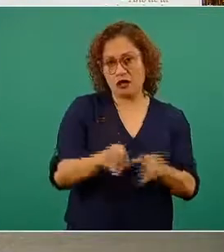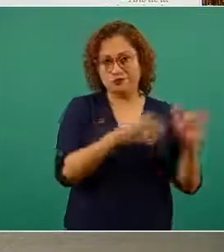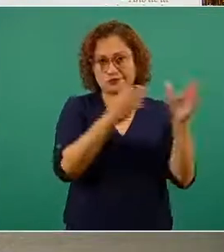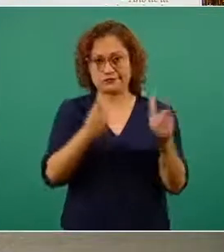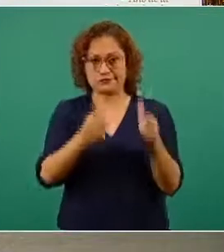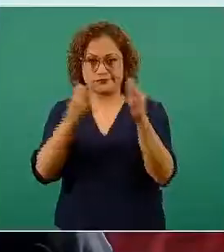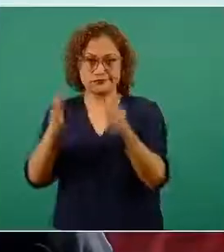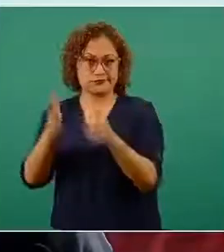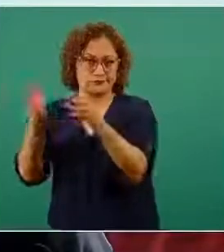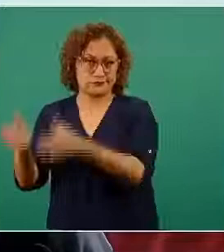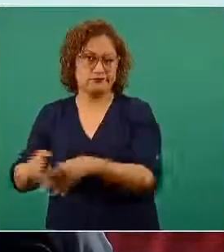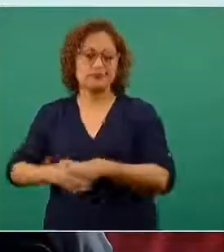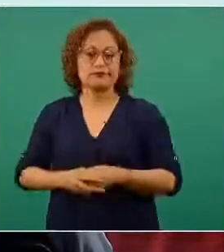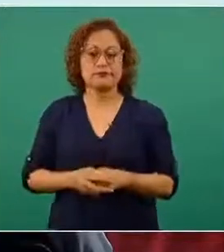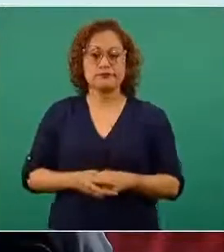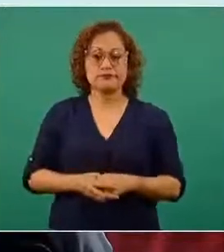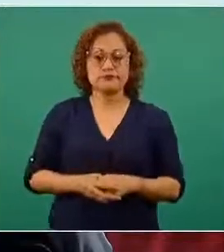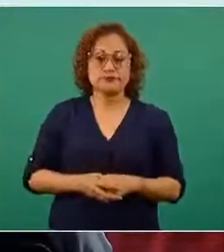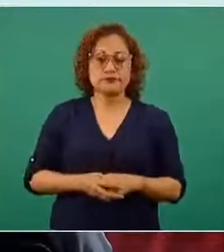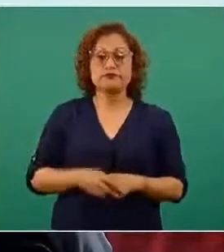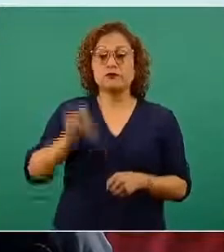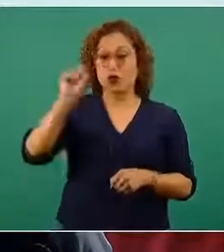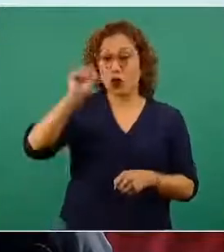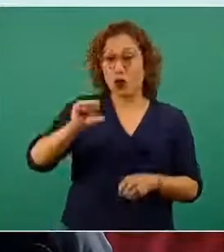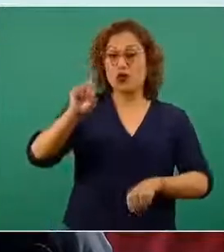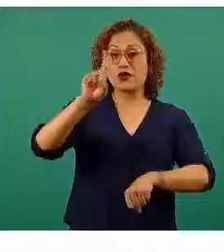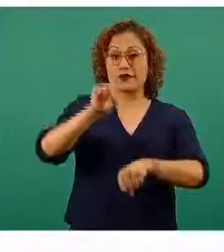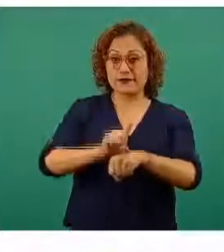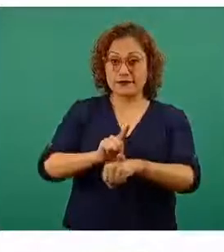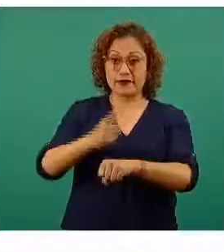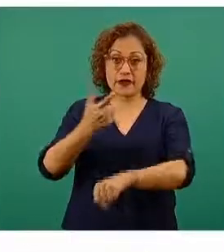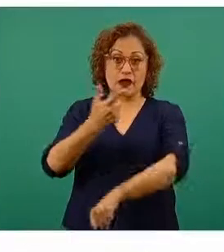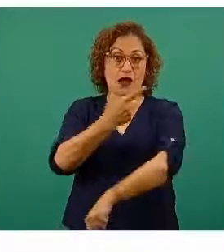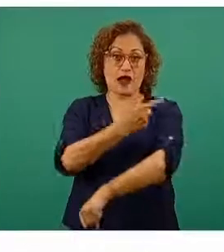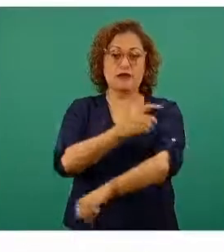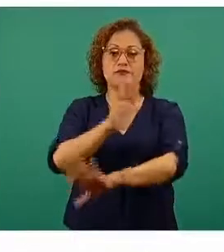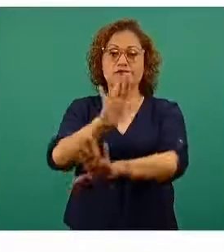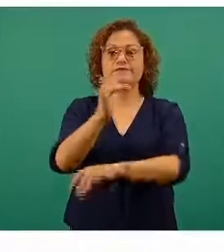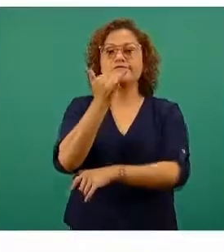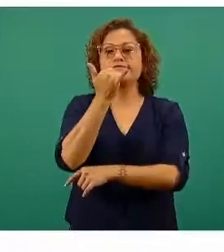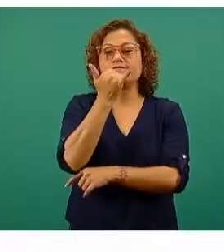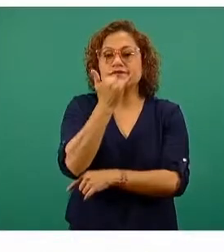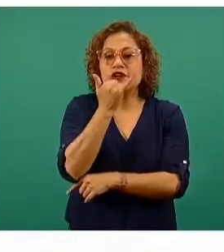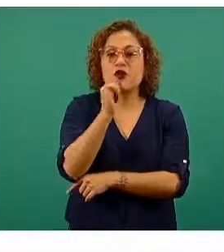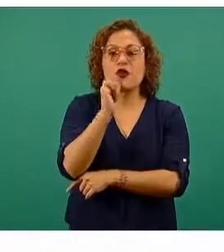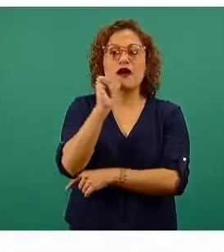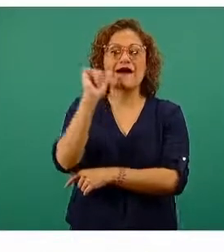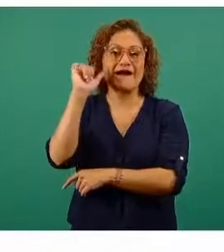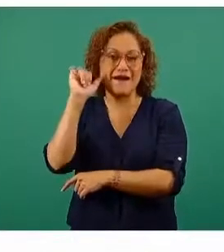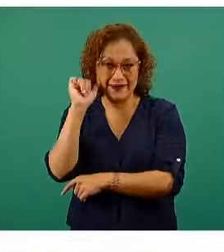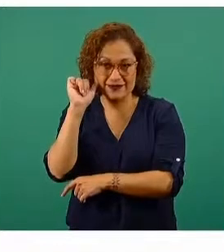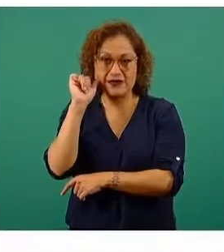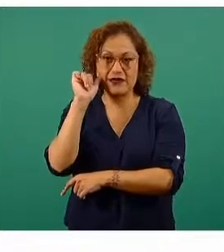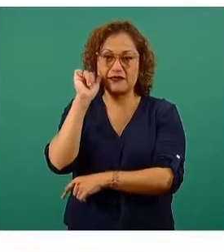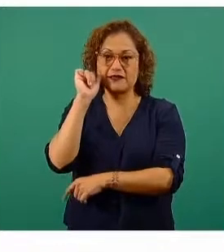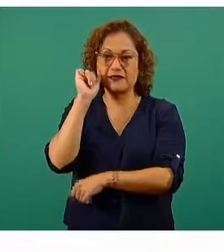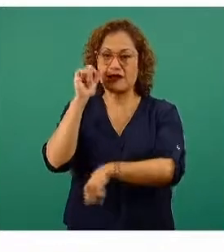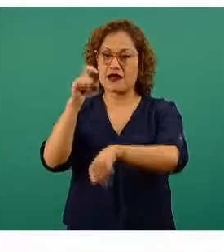estas primeras 5 entidades. Hoy tuvimos 430, ayer al cierre, al corte de información de